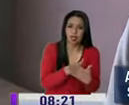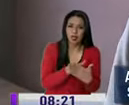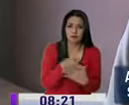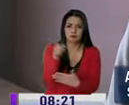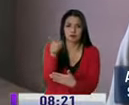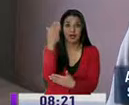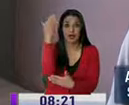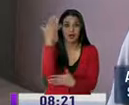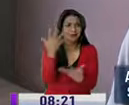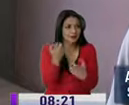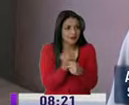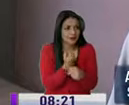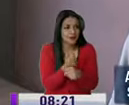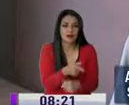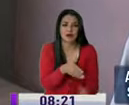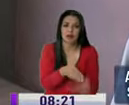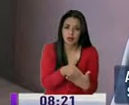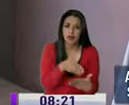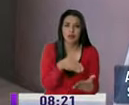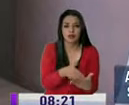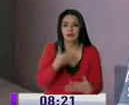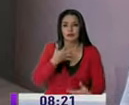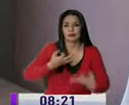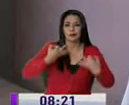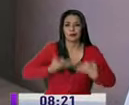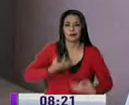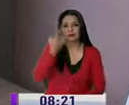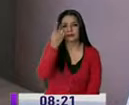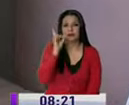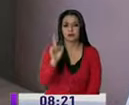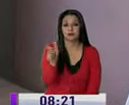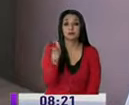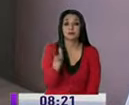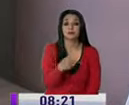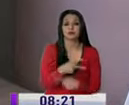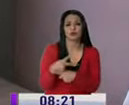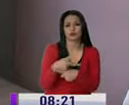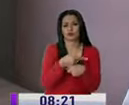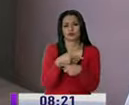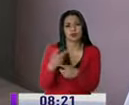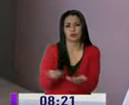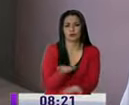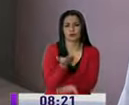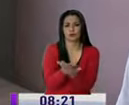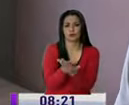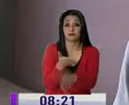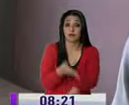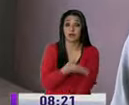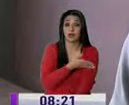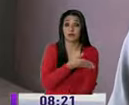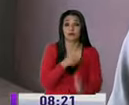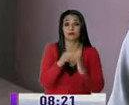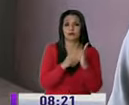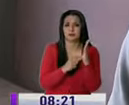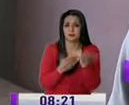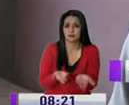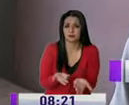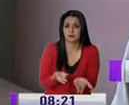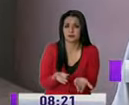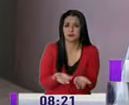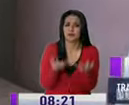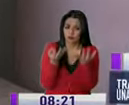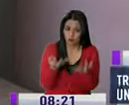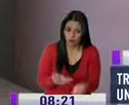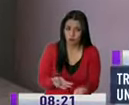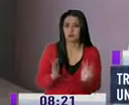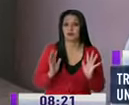para cumplir con las decisiones que el mismo Consejo lo ha puesto anteriormente con normativa. Si hay que cumplir